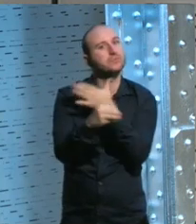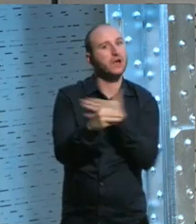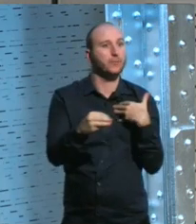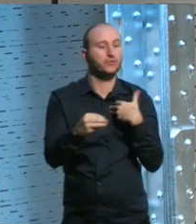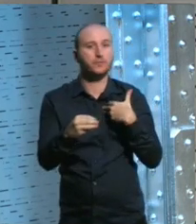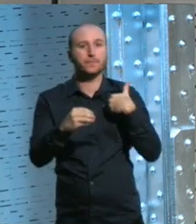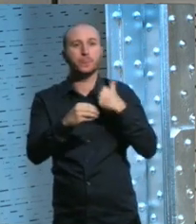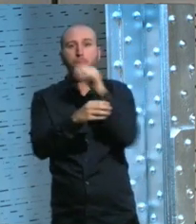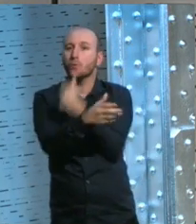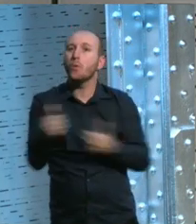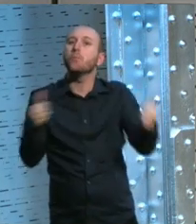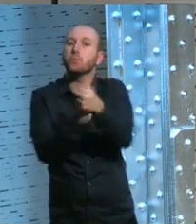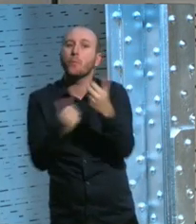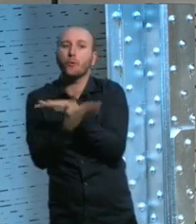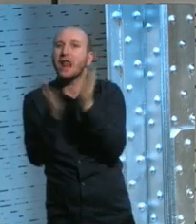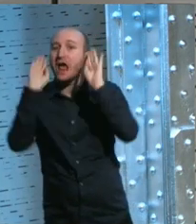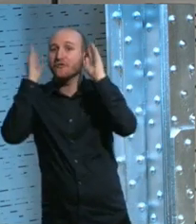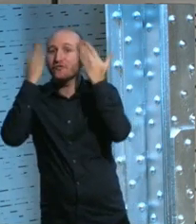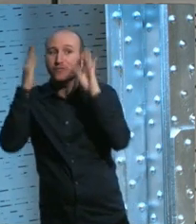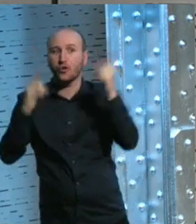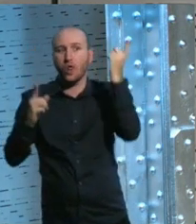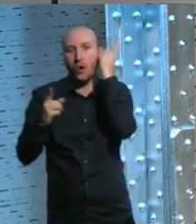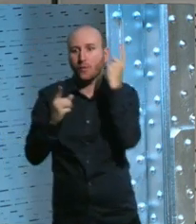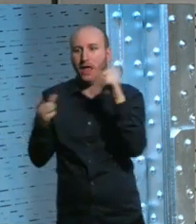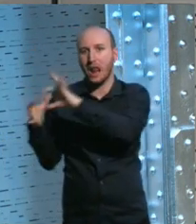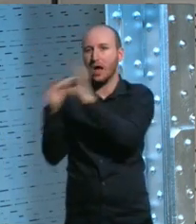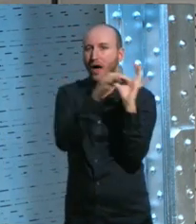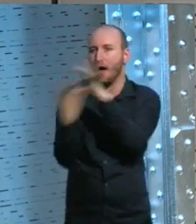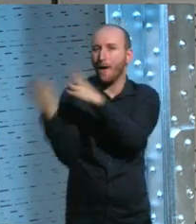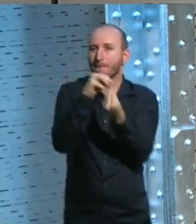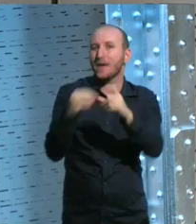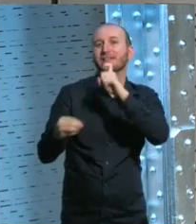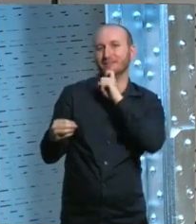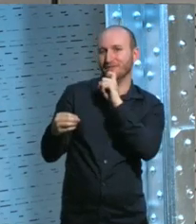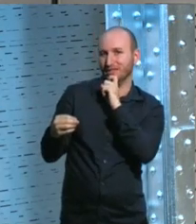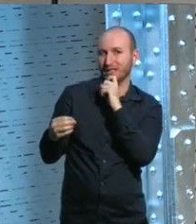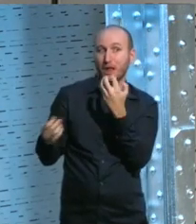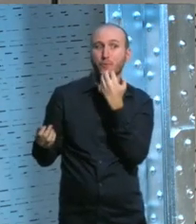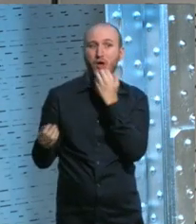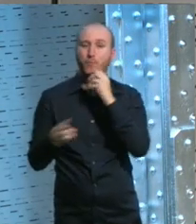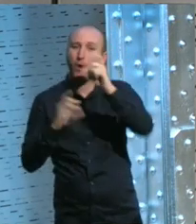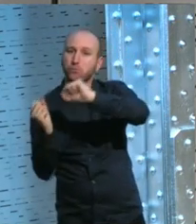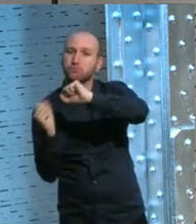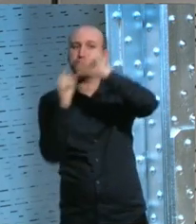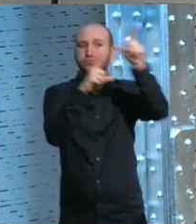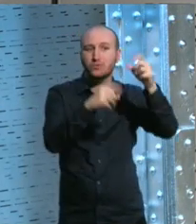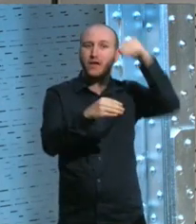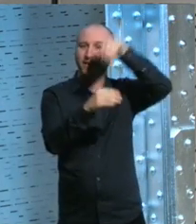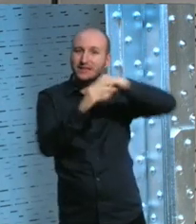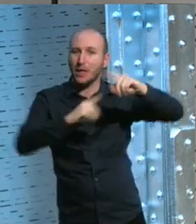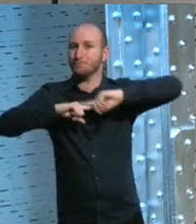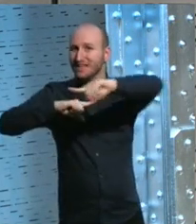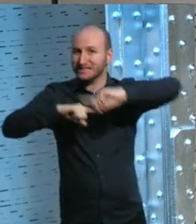ejemplo es Facebook y sus dificultades con el móvil. Cuando va en otros lugares, que sea con el SMS o